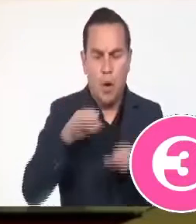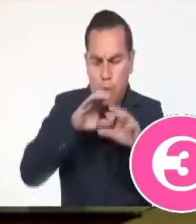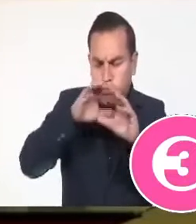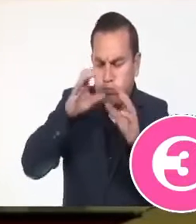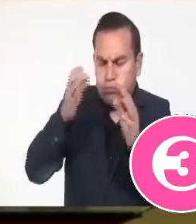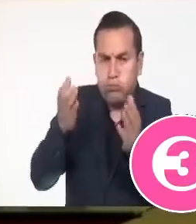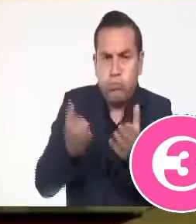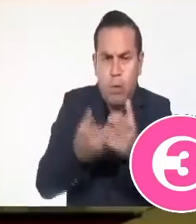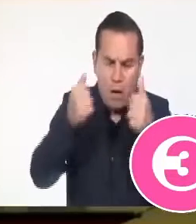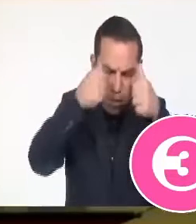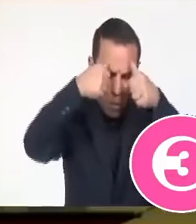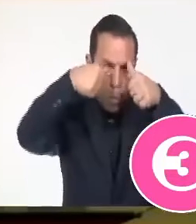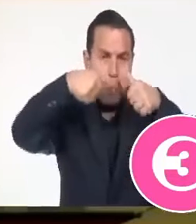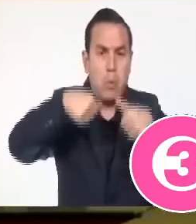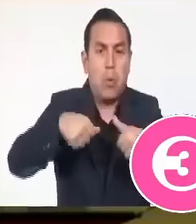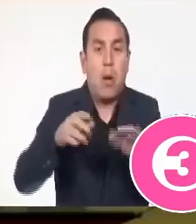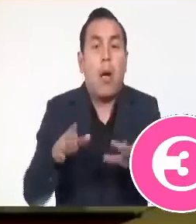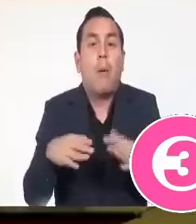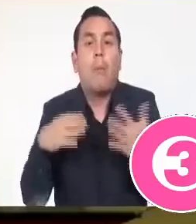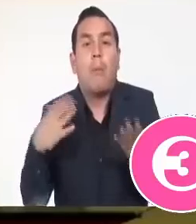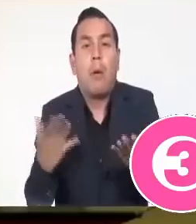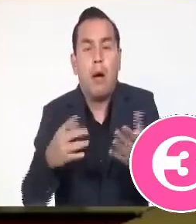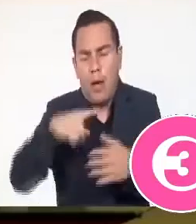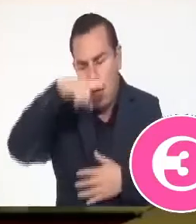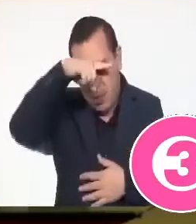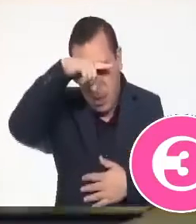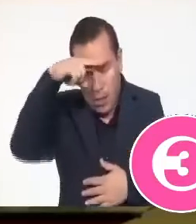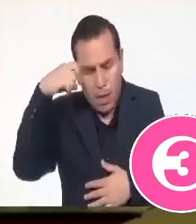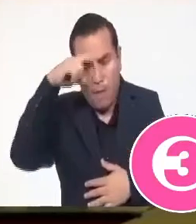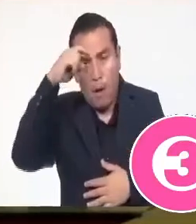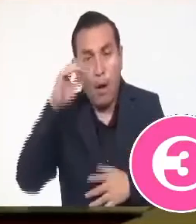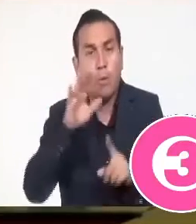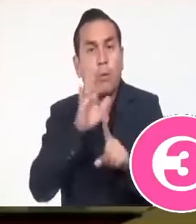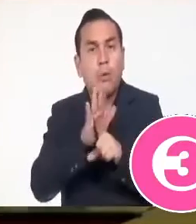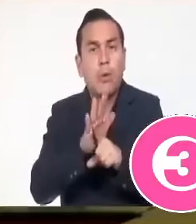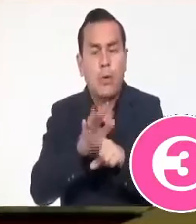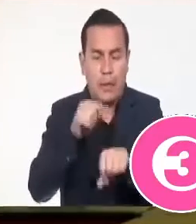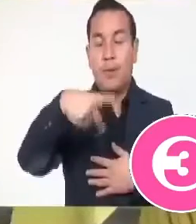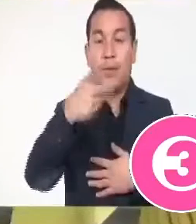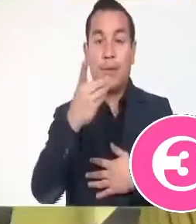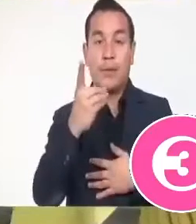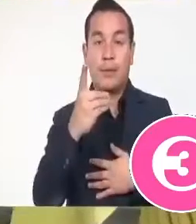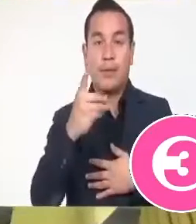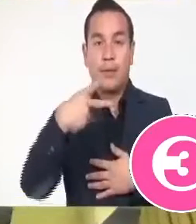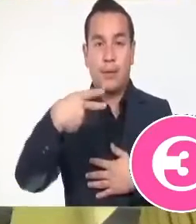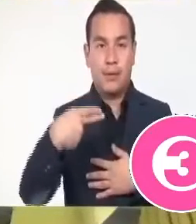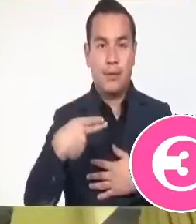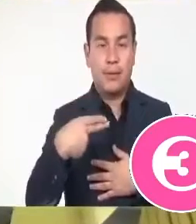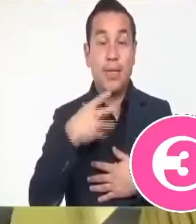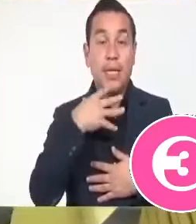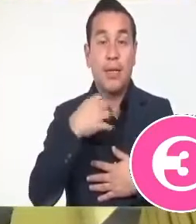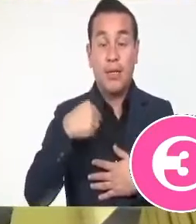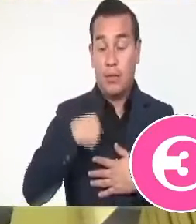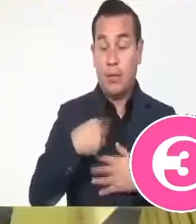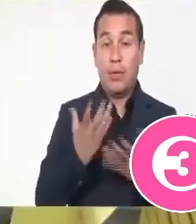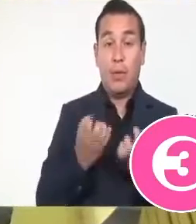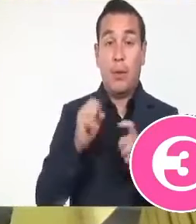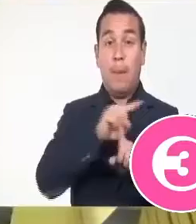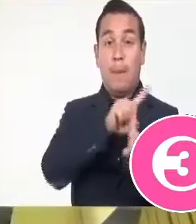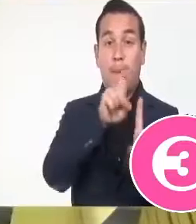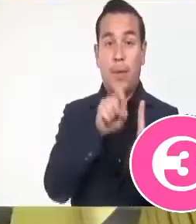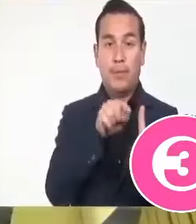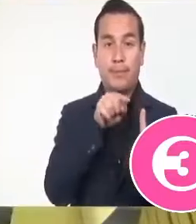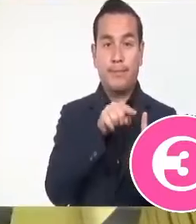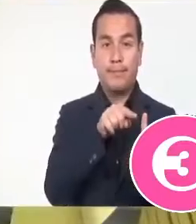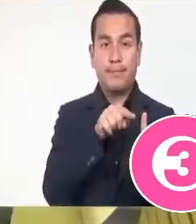internacional no está de acuerdo con su elección porque estuvieron trabajando con usted todo su periodo anterior de acuerdo con bukele su gestión presidencial